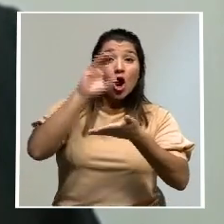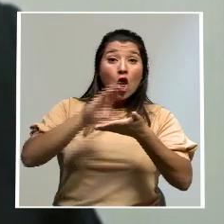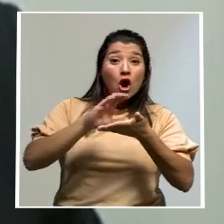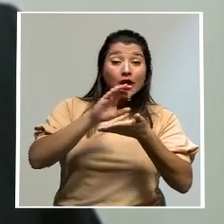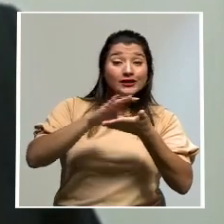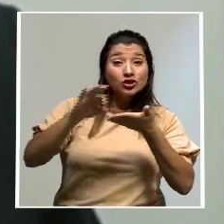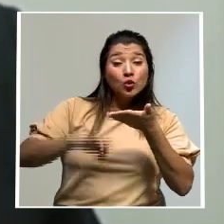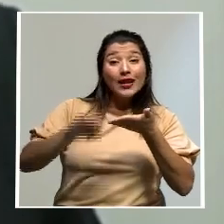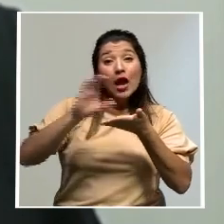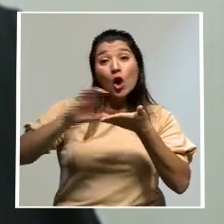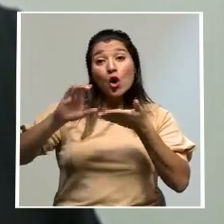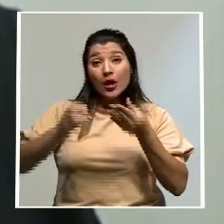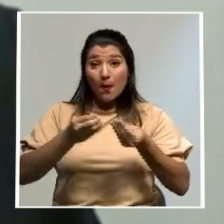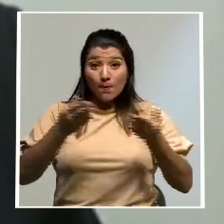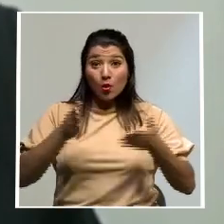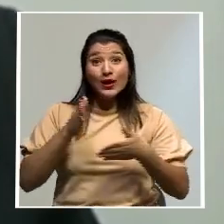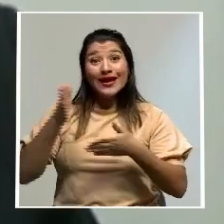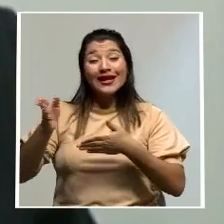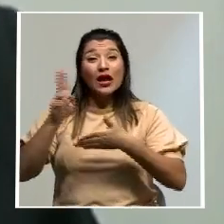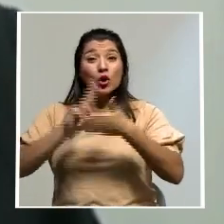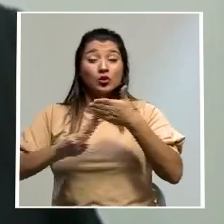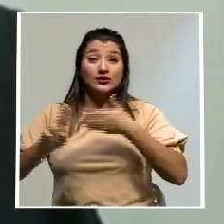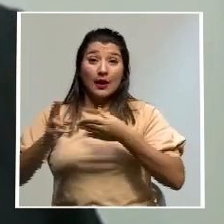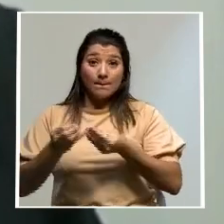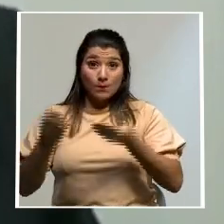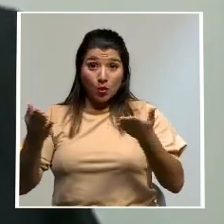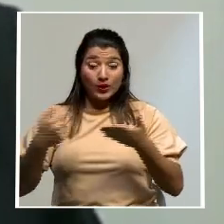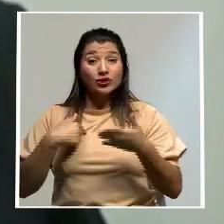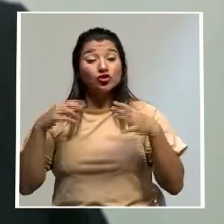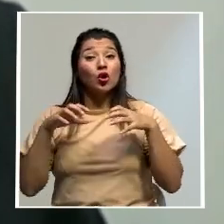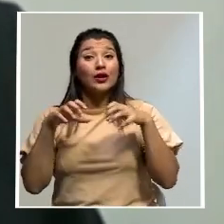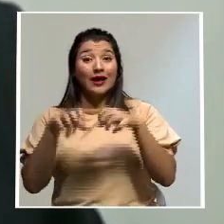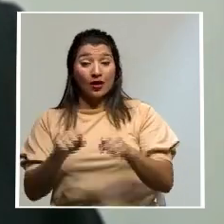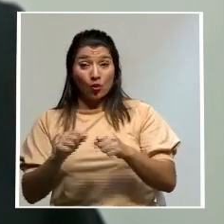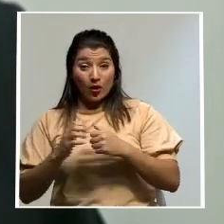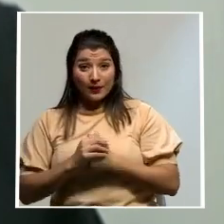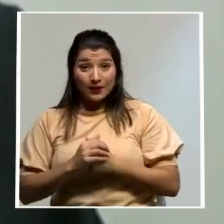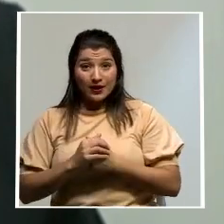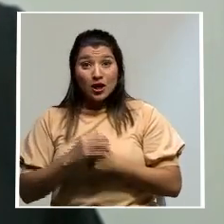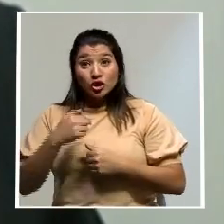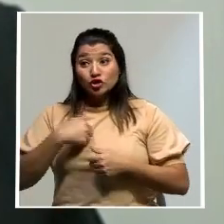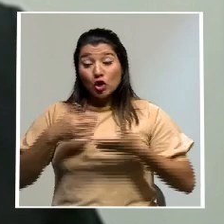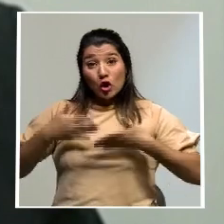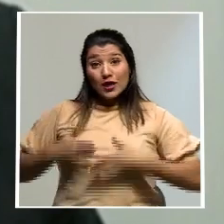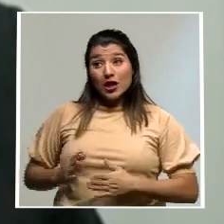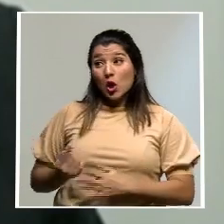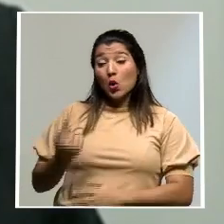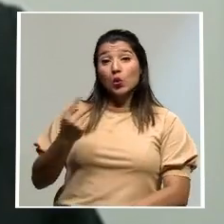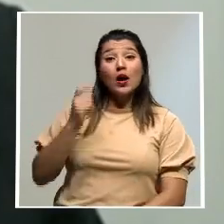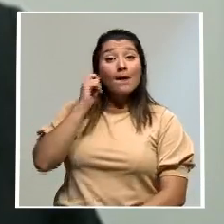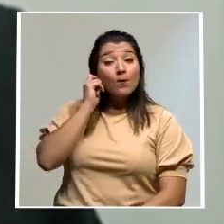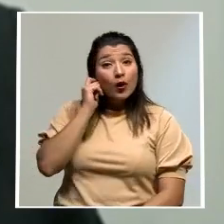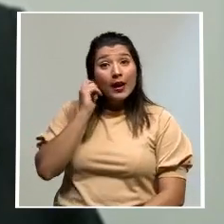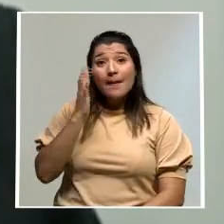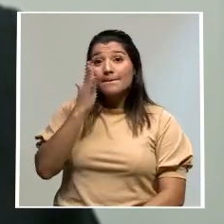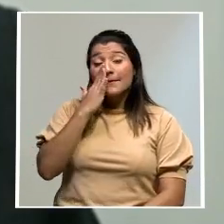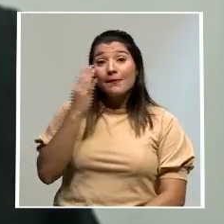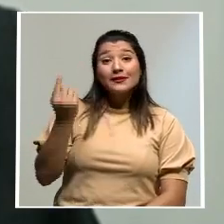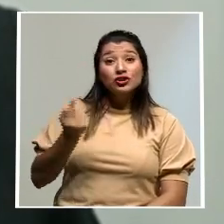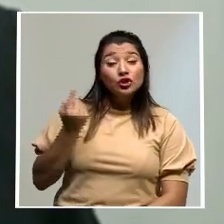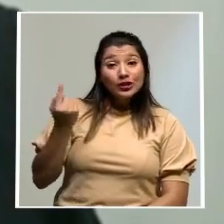público, ir a universidad pública, graduarme, venir, ser hijo de una mujer, de una madre